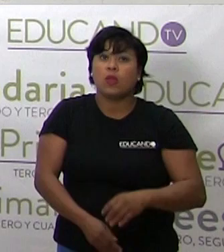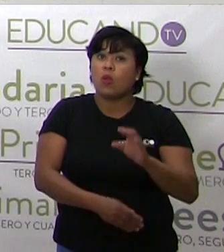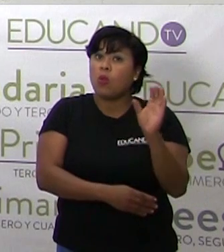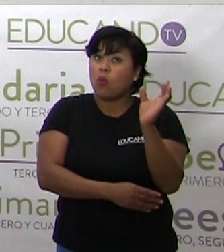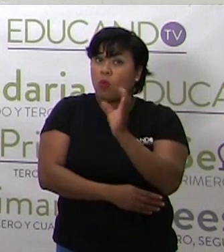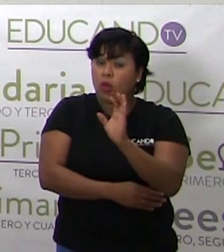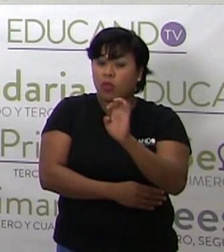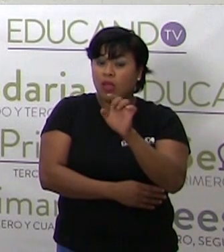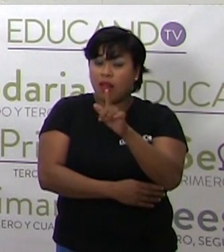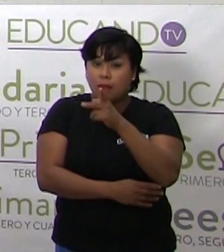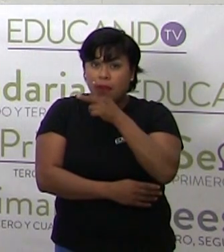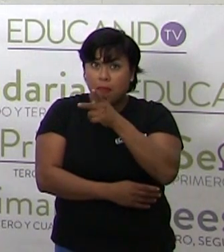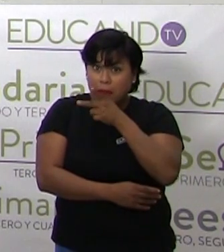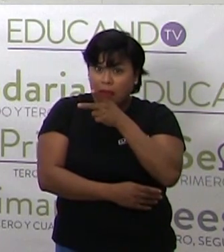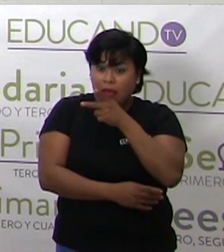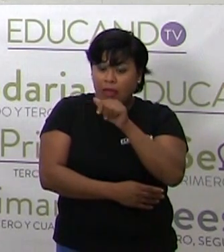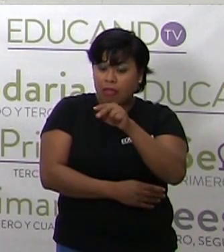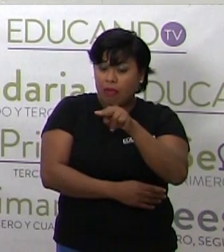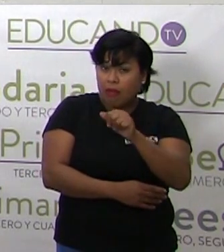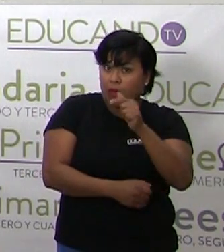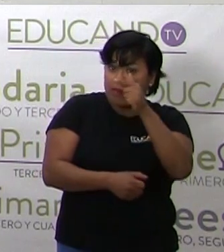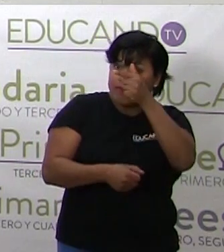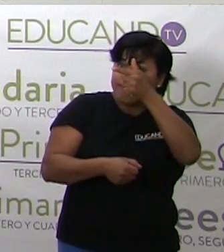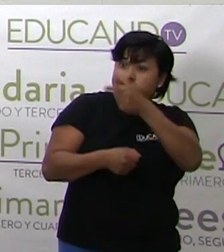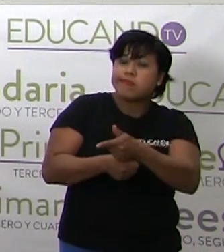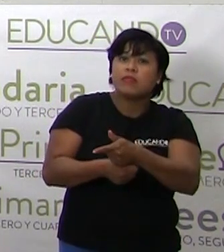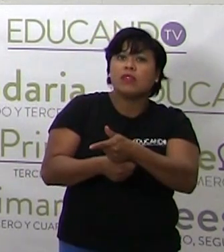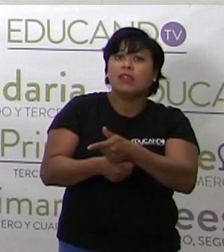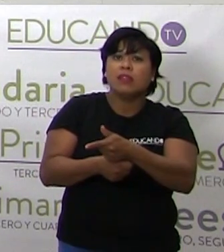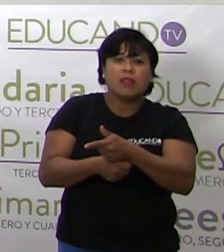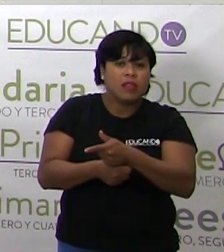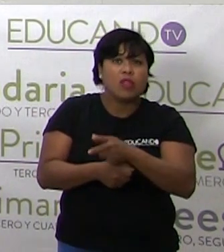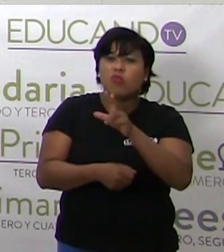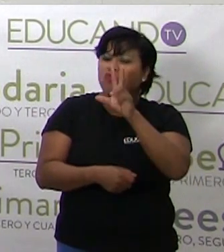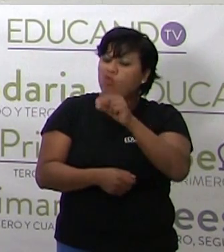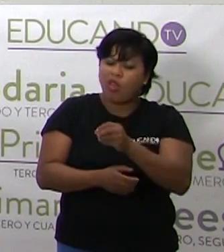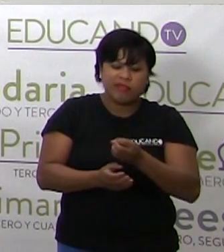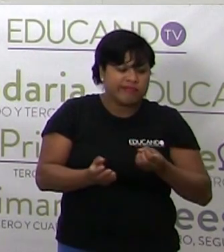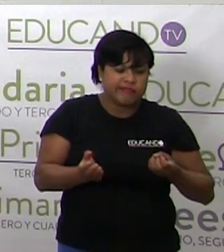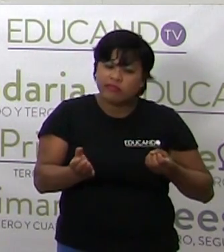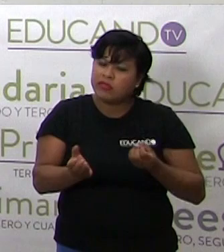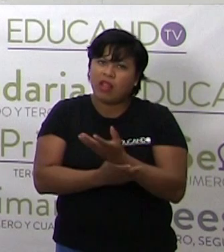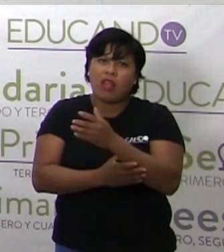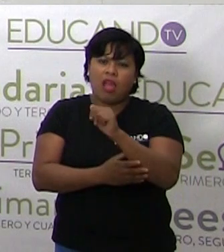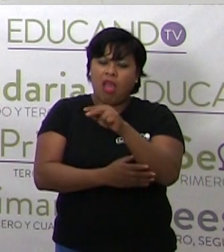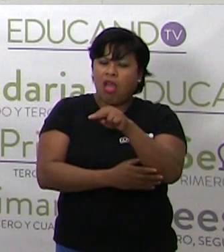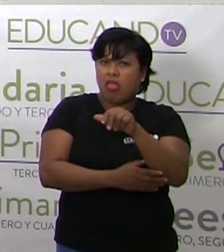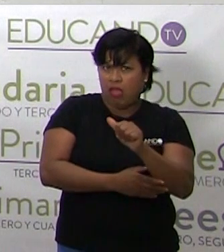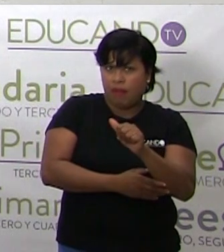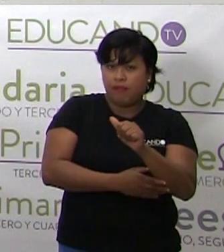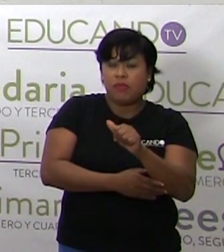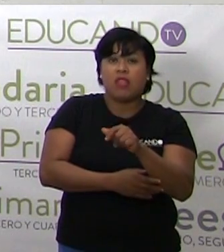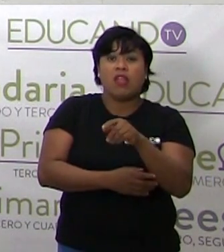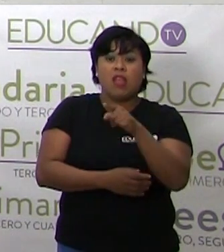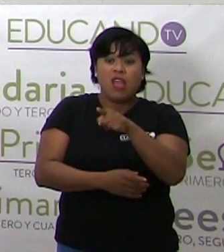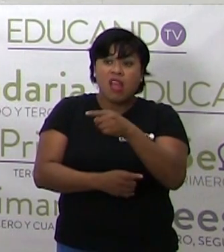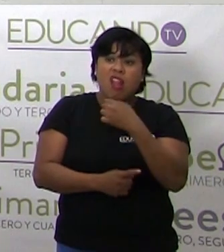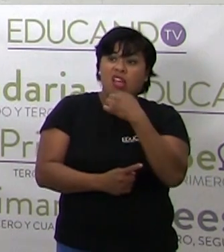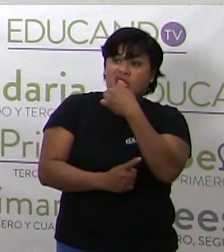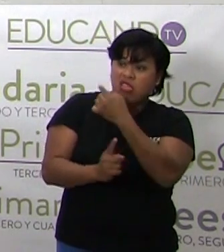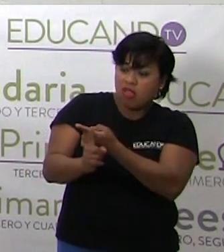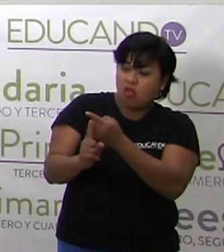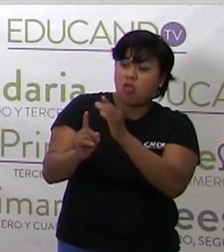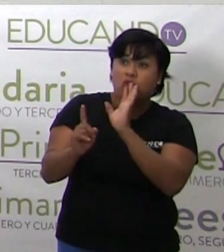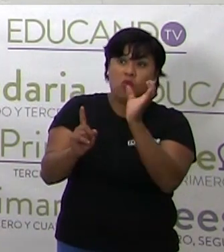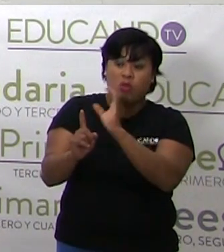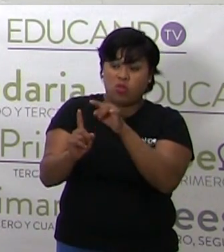Cuando el padre los descubrió, ya no dejó salir a Ana. La amenazó con